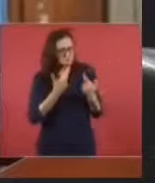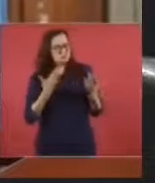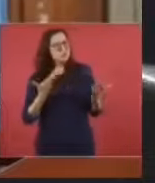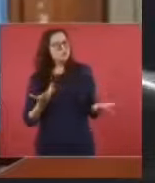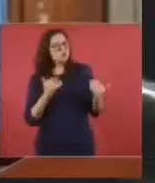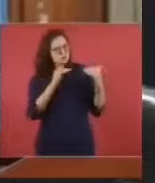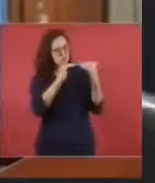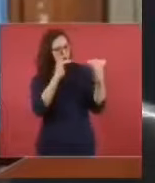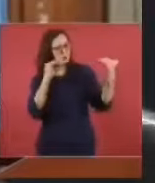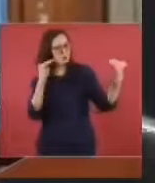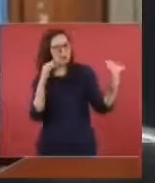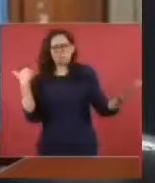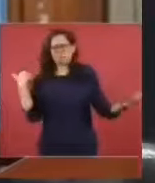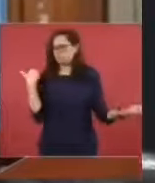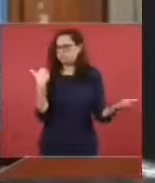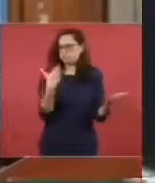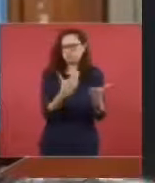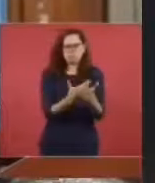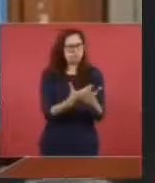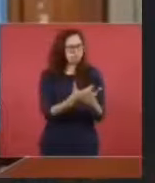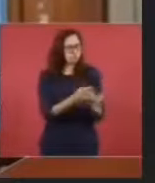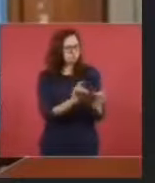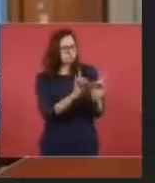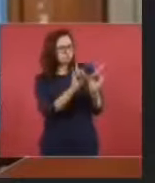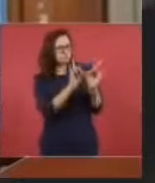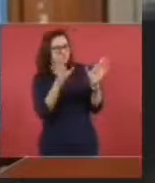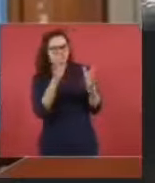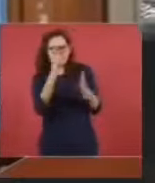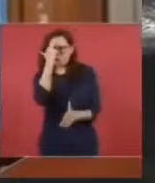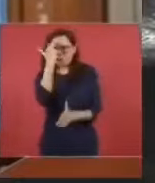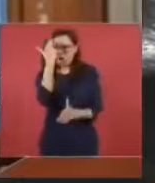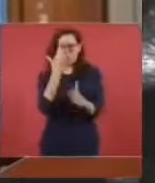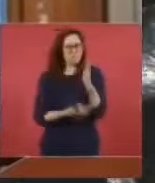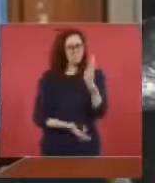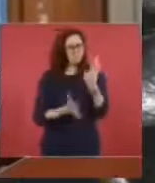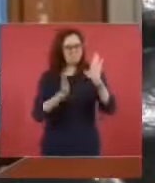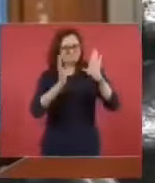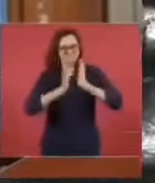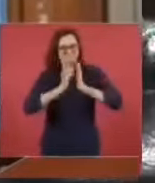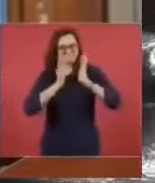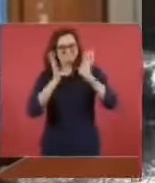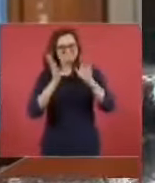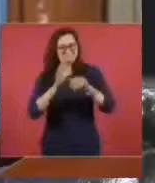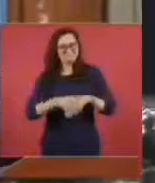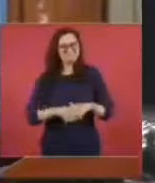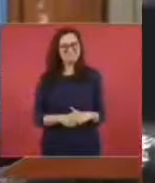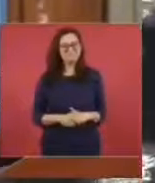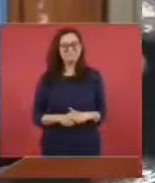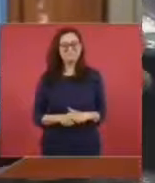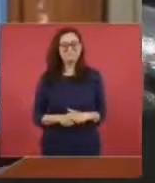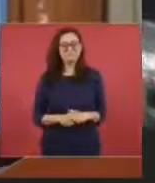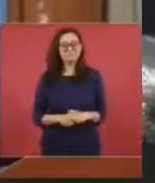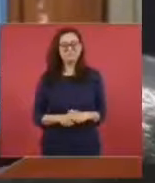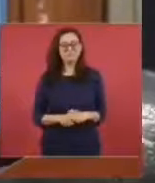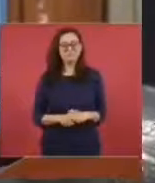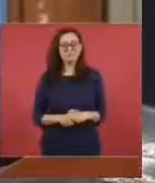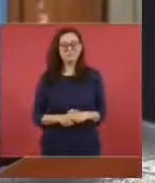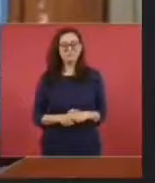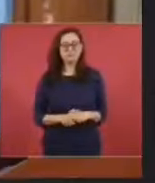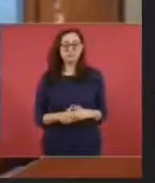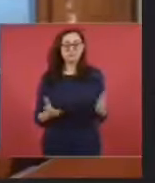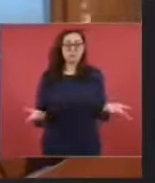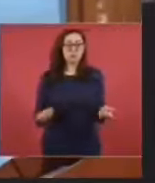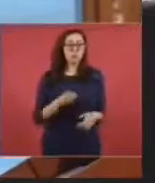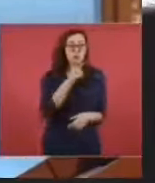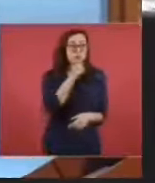ser precisos, para someter a los diferentes países e inclusive para implantar ideas, para implantar